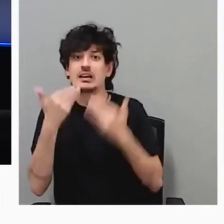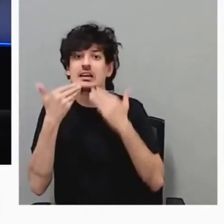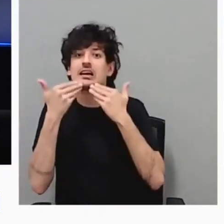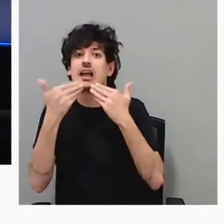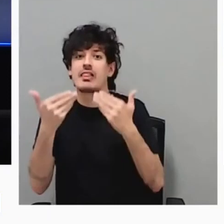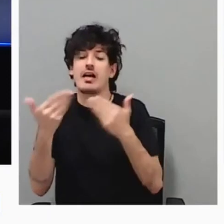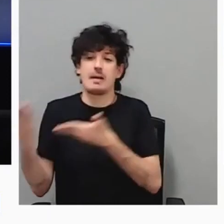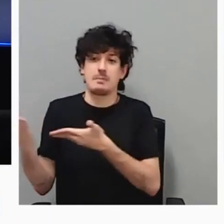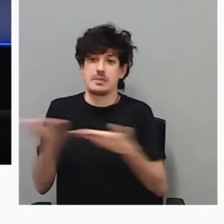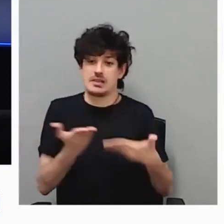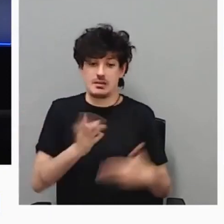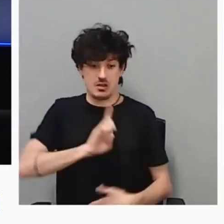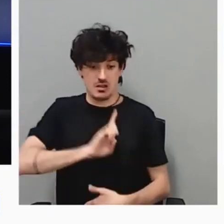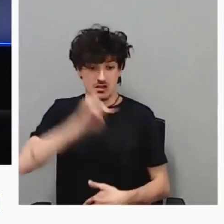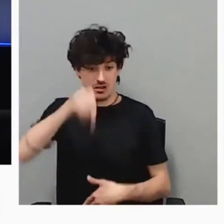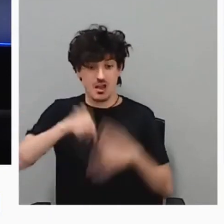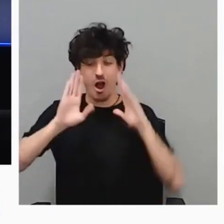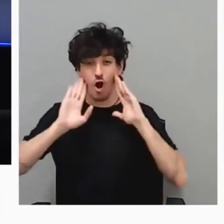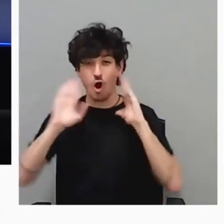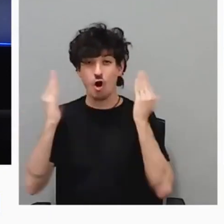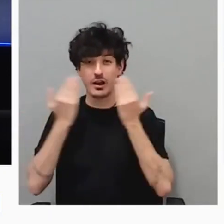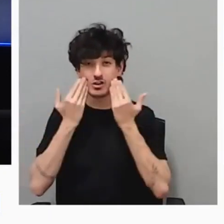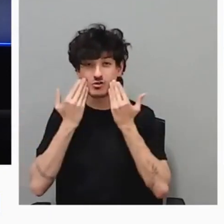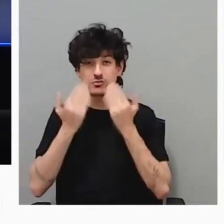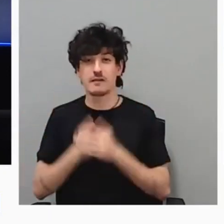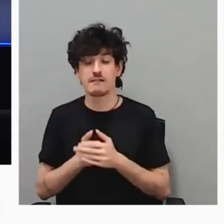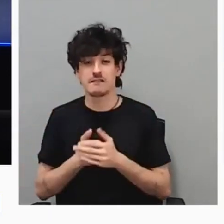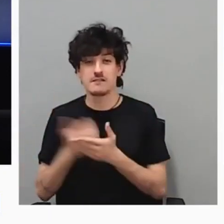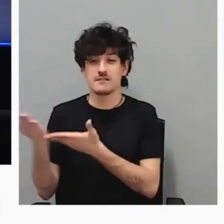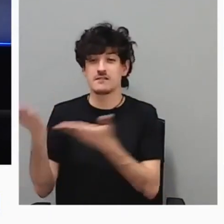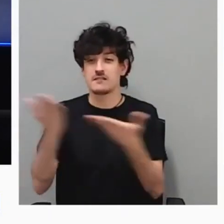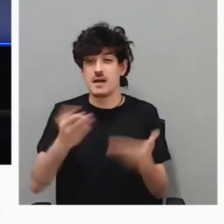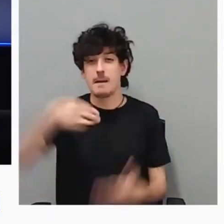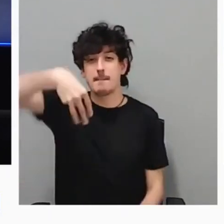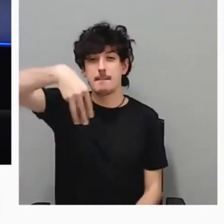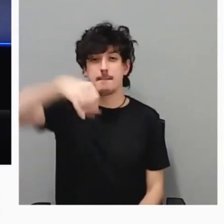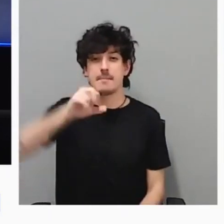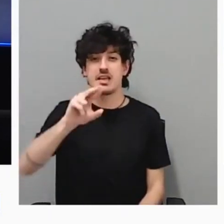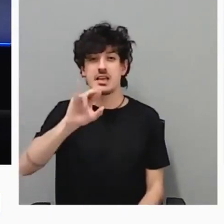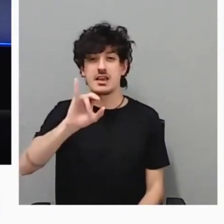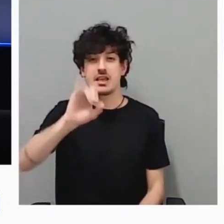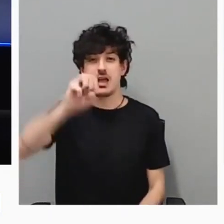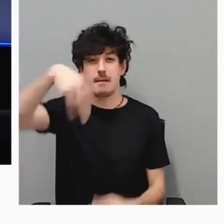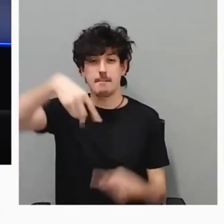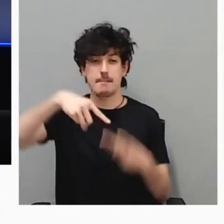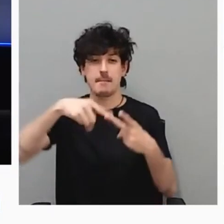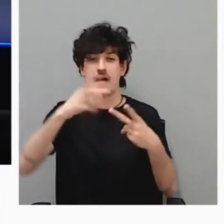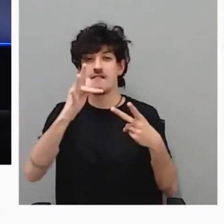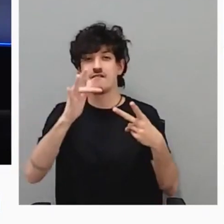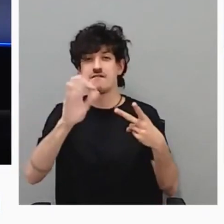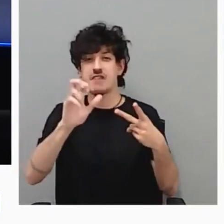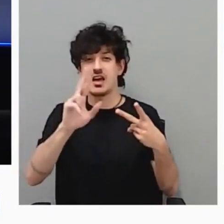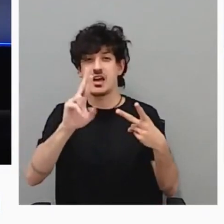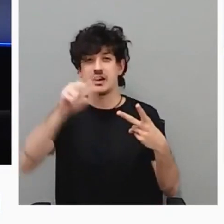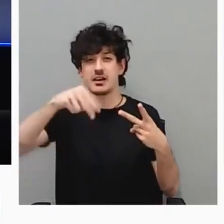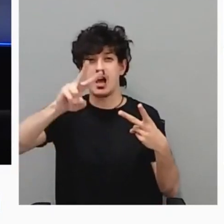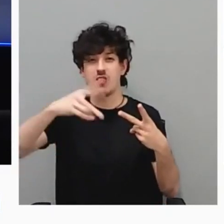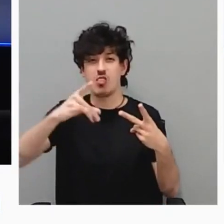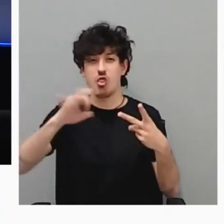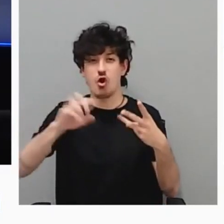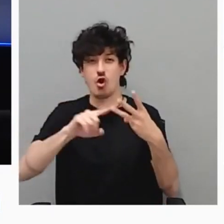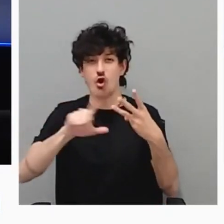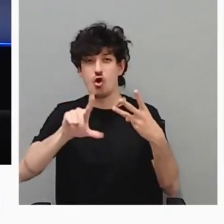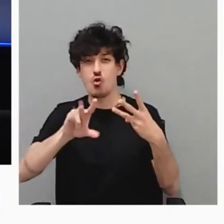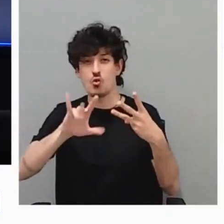al Congreso. Quiero invitar a Miriam, a Fernando y a Luis a que se unan en la mesa. Los voy a presentar